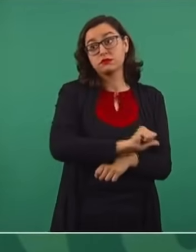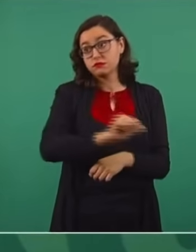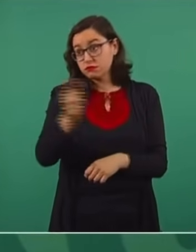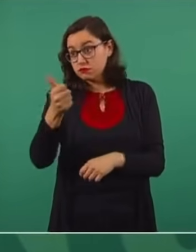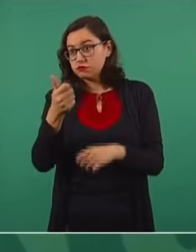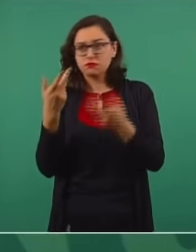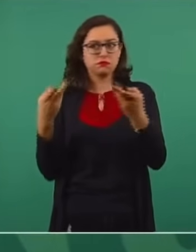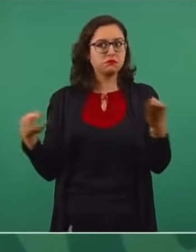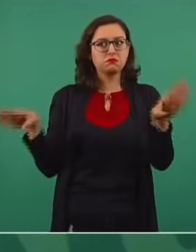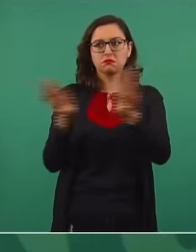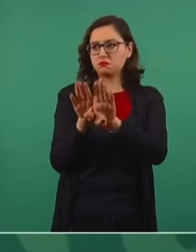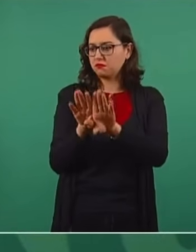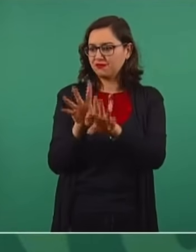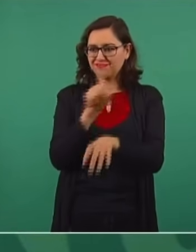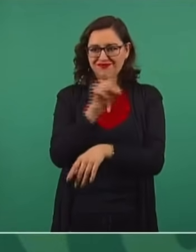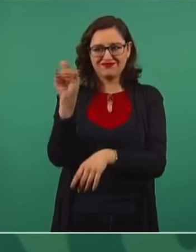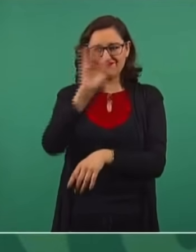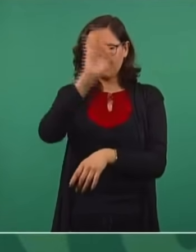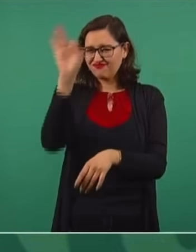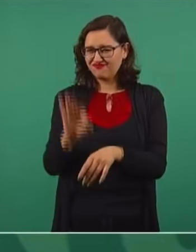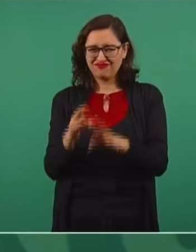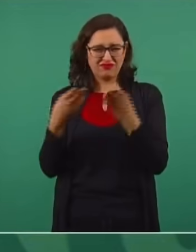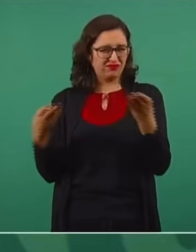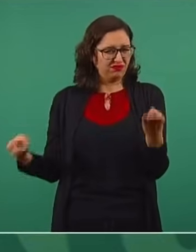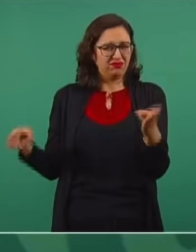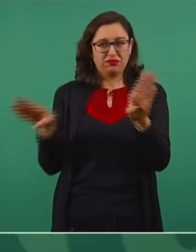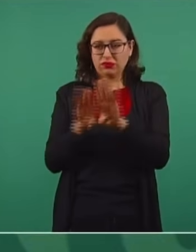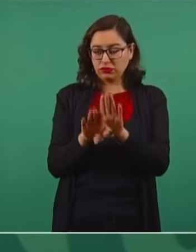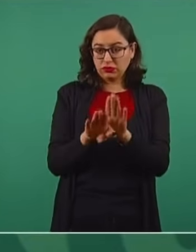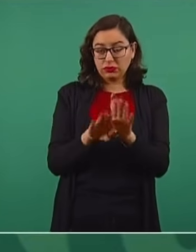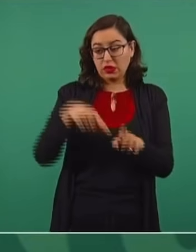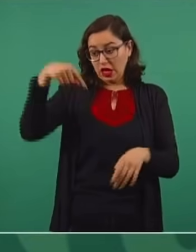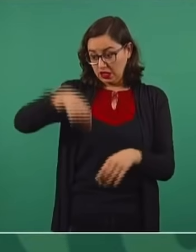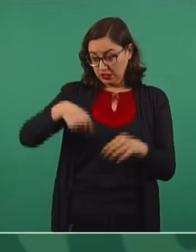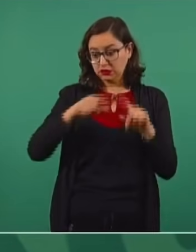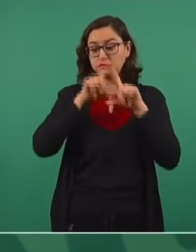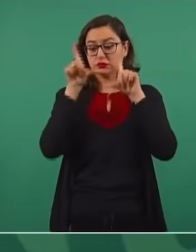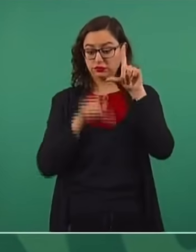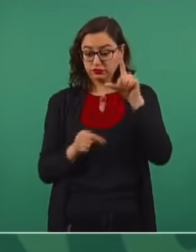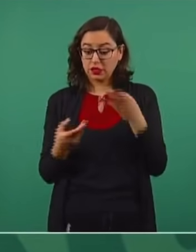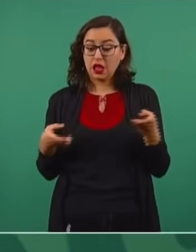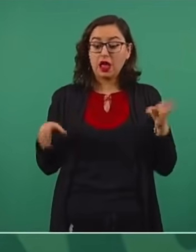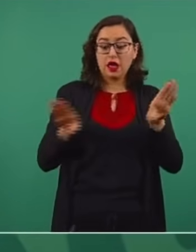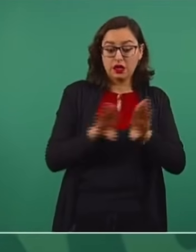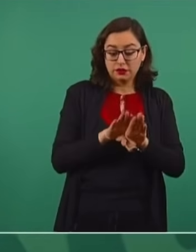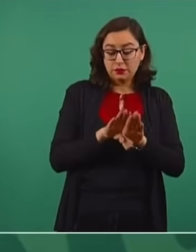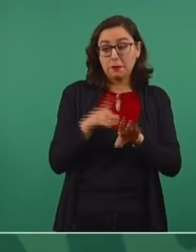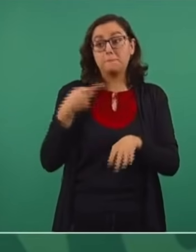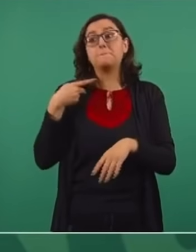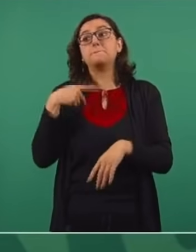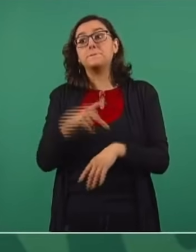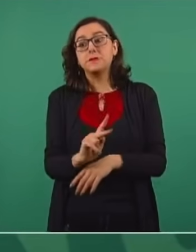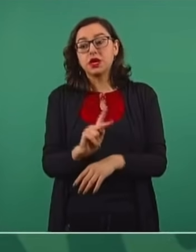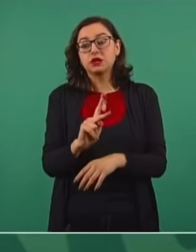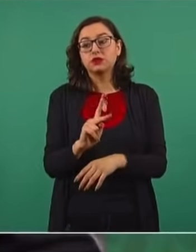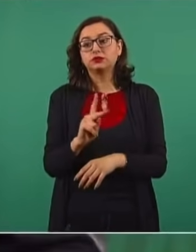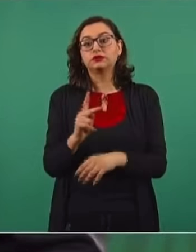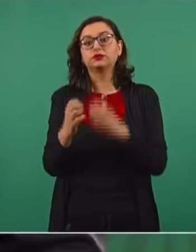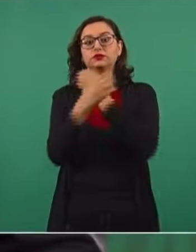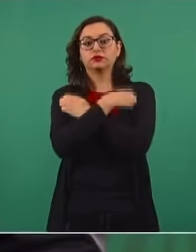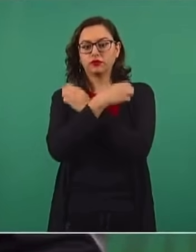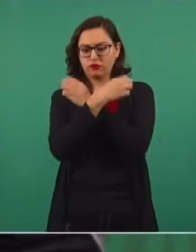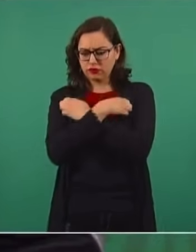y y llevamos a cabo este proceso de educación a distancia que funciona